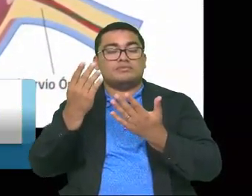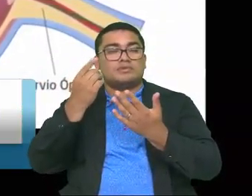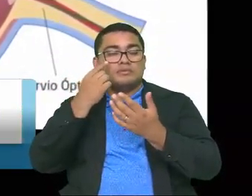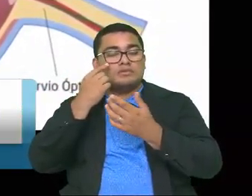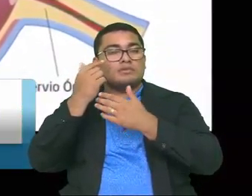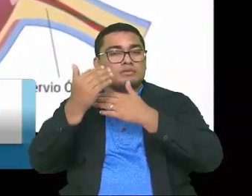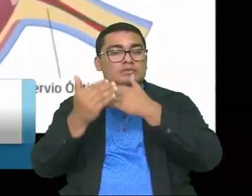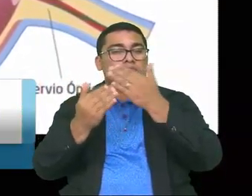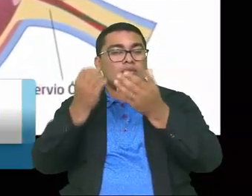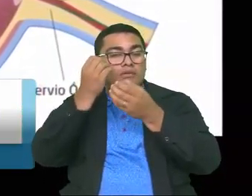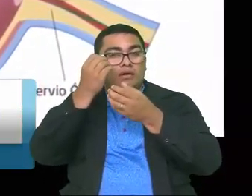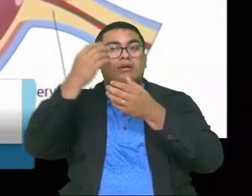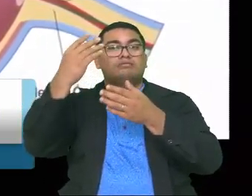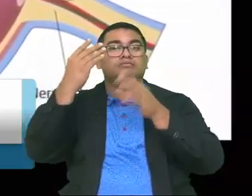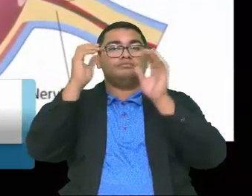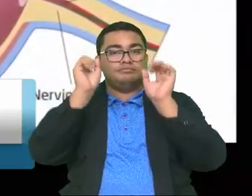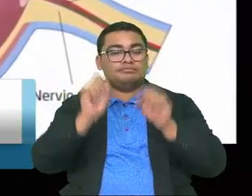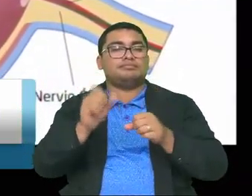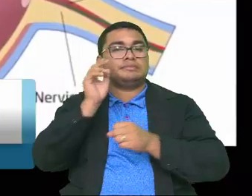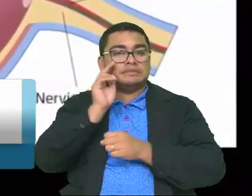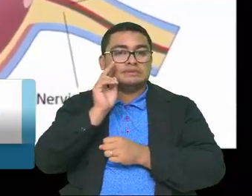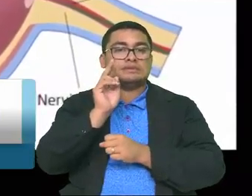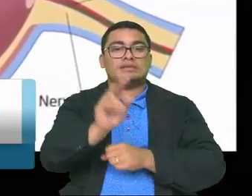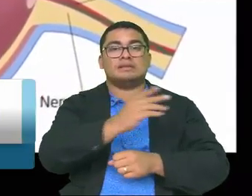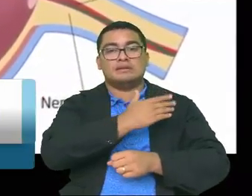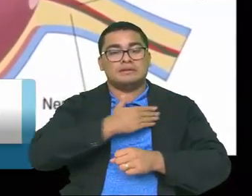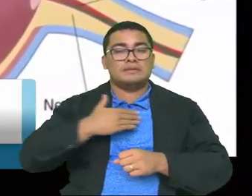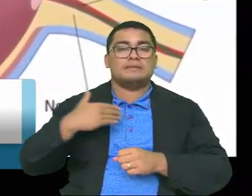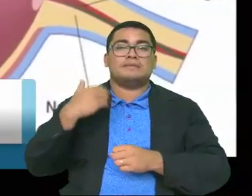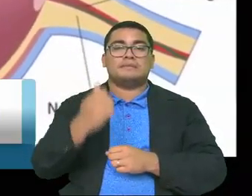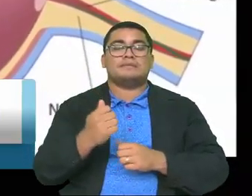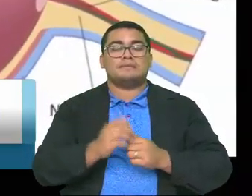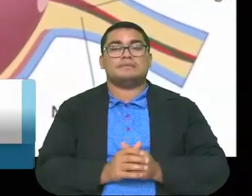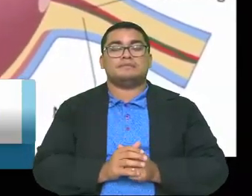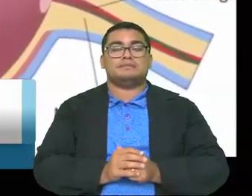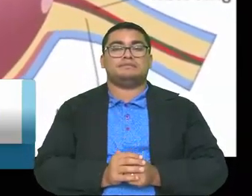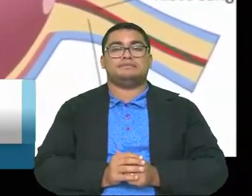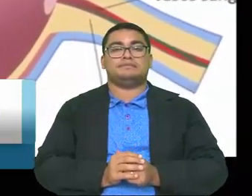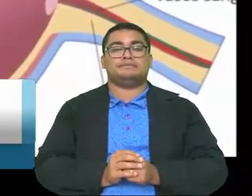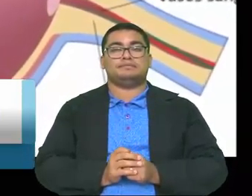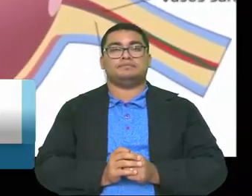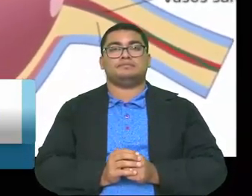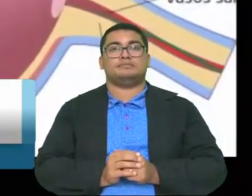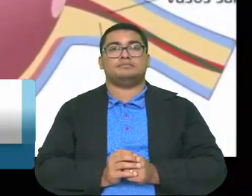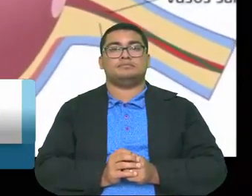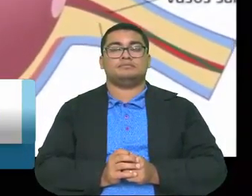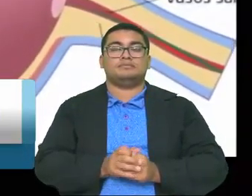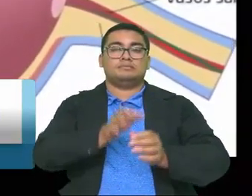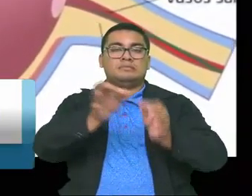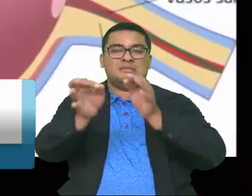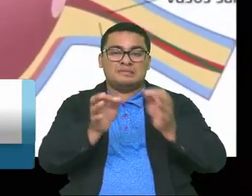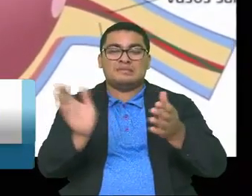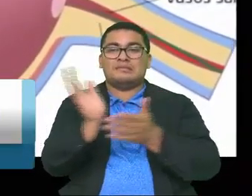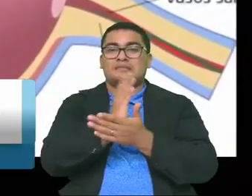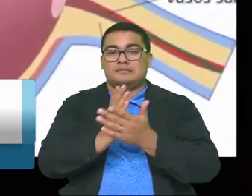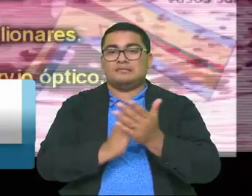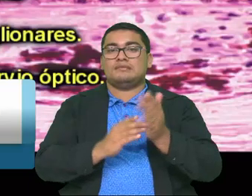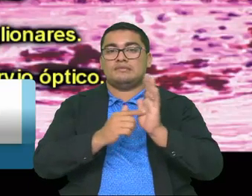la mejoría tienden a ser lentos. Esto no es una mejoría de un día para otro, estamos hablando de